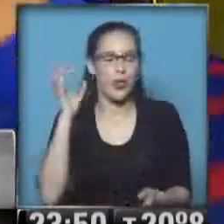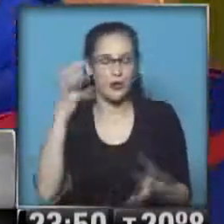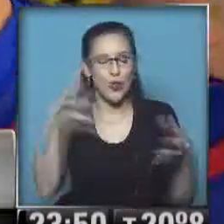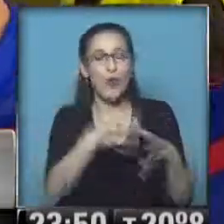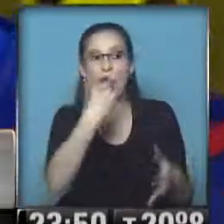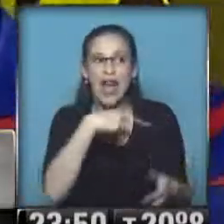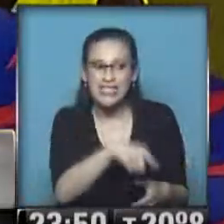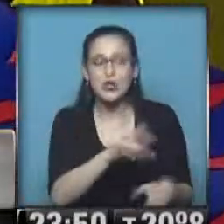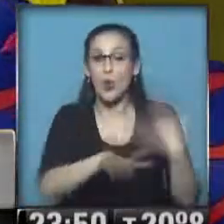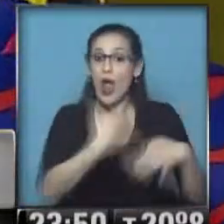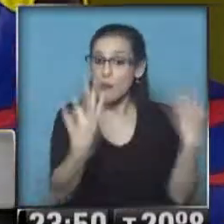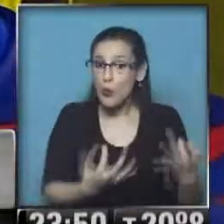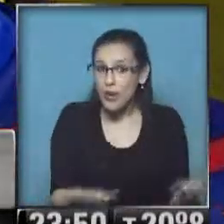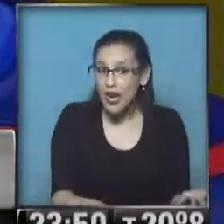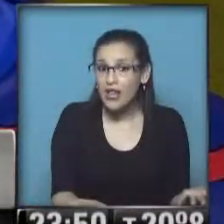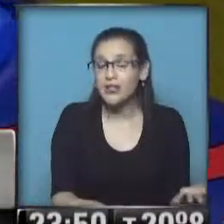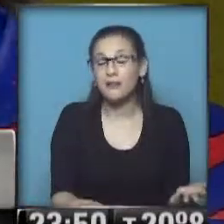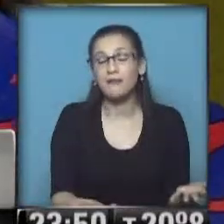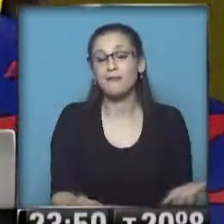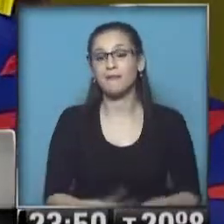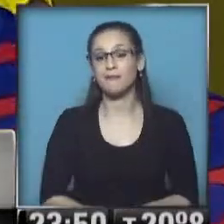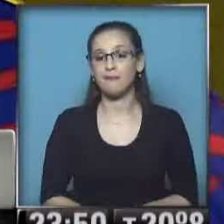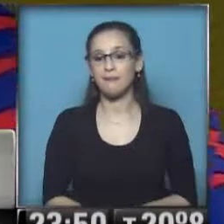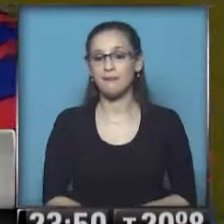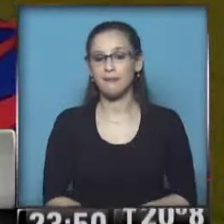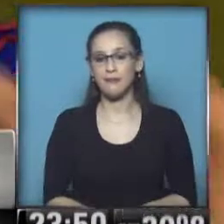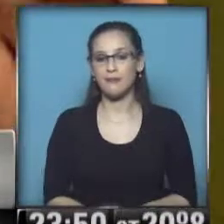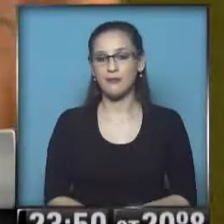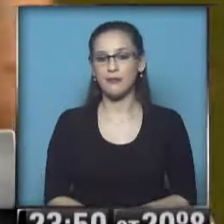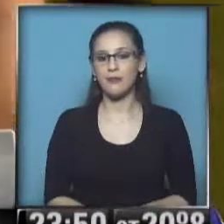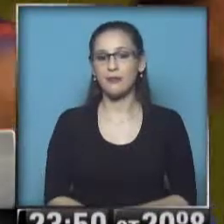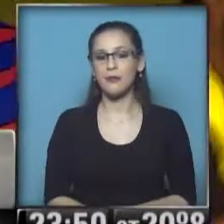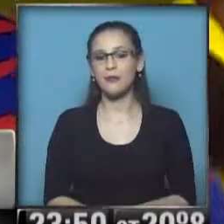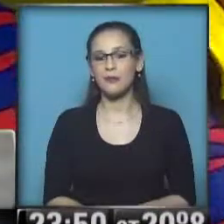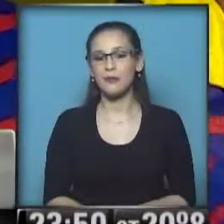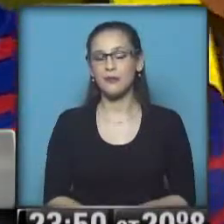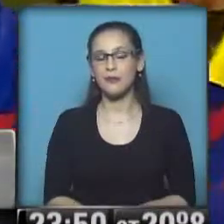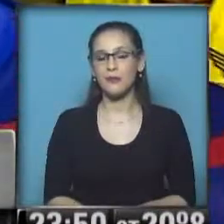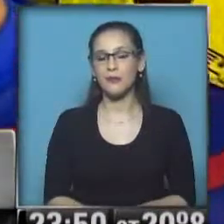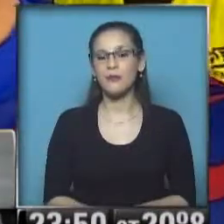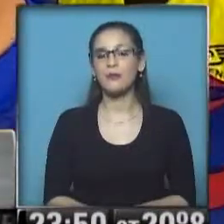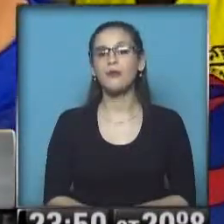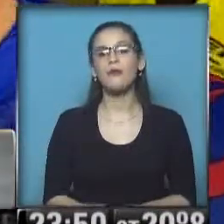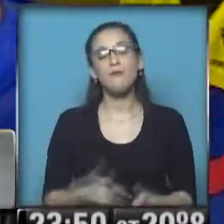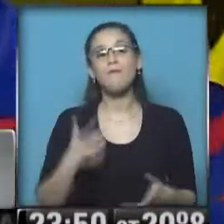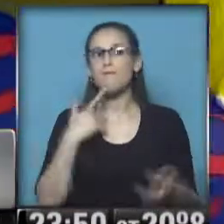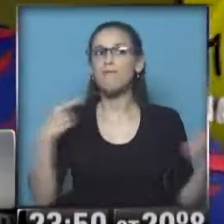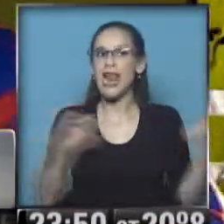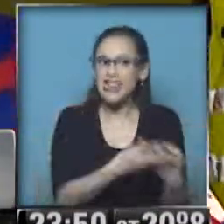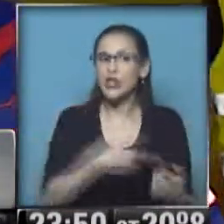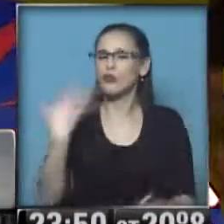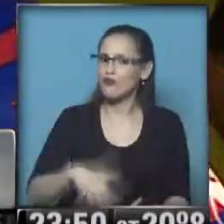que muy bien, pero te vuelvo a repetir, creo que hicimos un buen partido, muy sacrificado, mucha